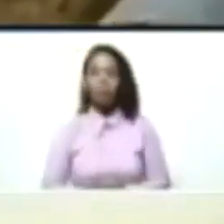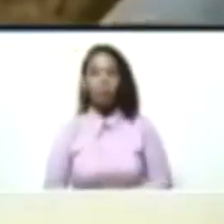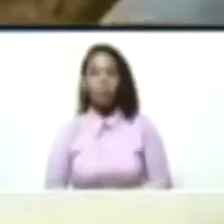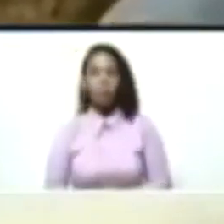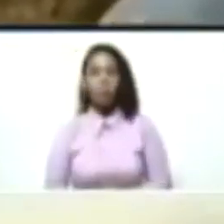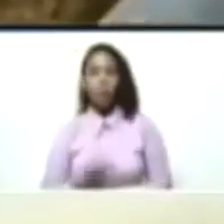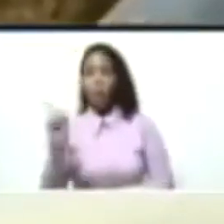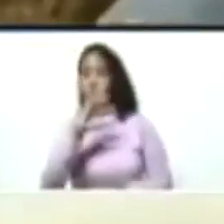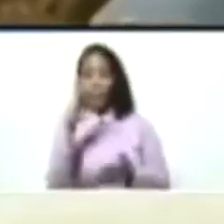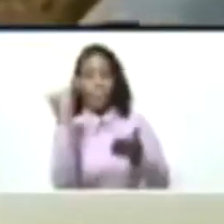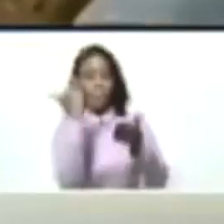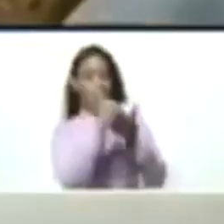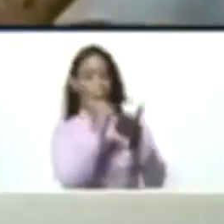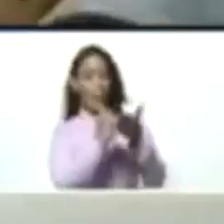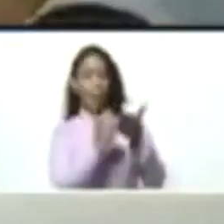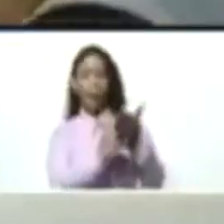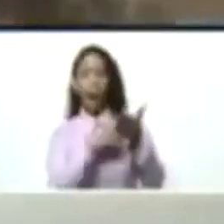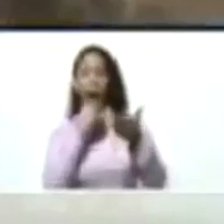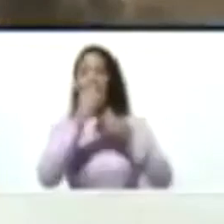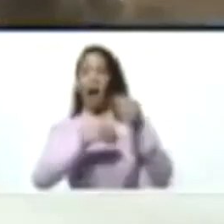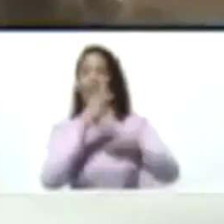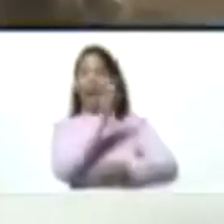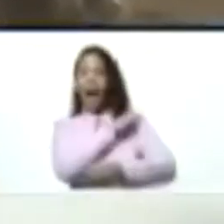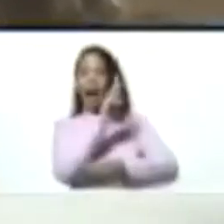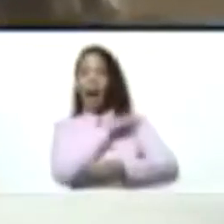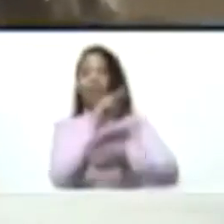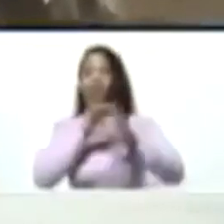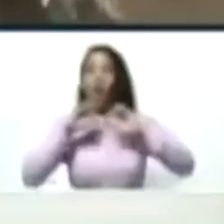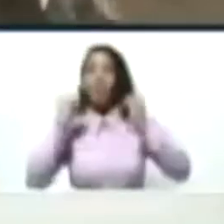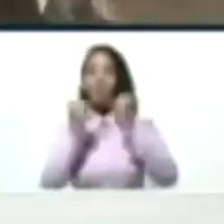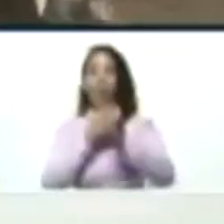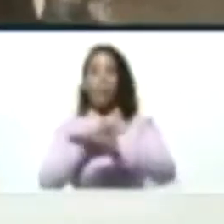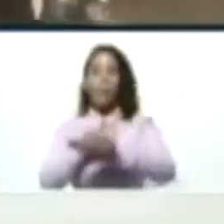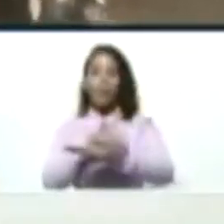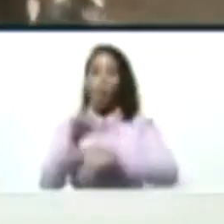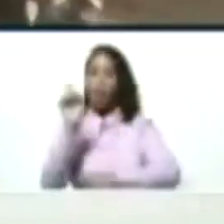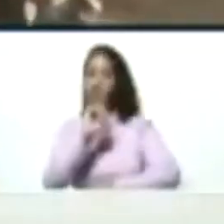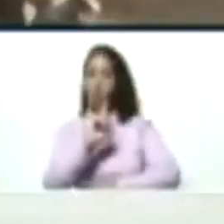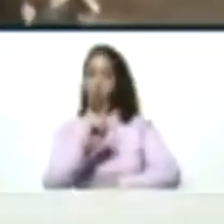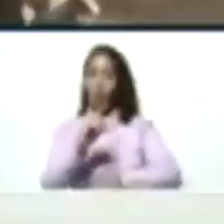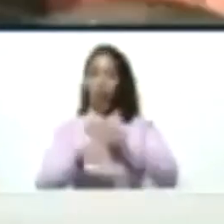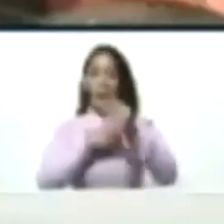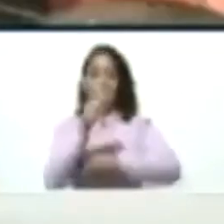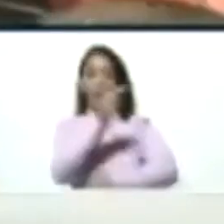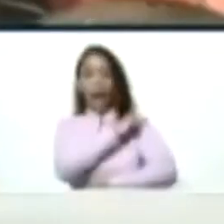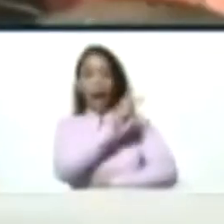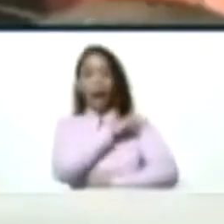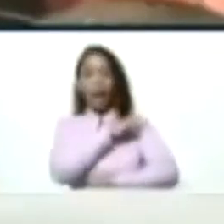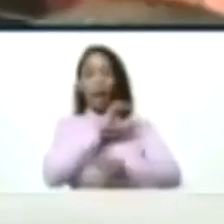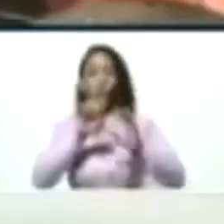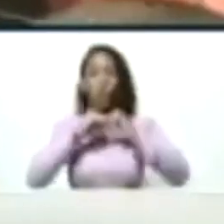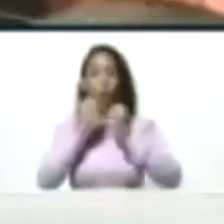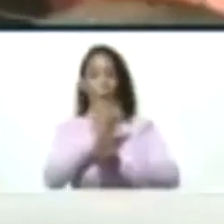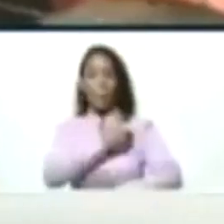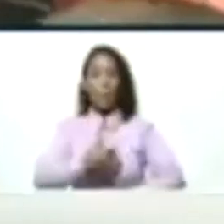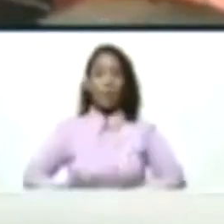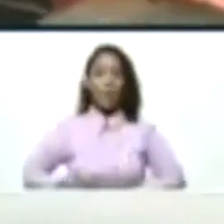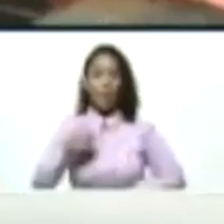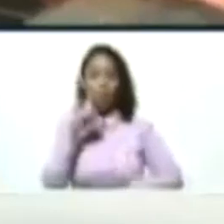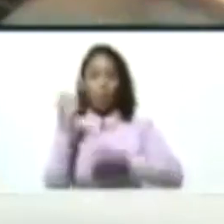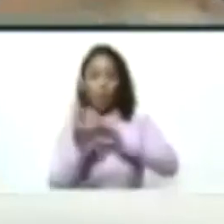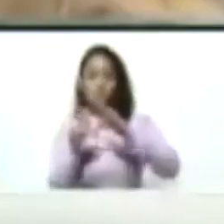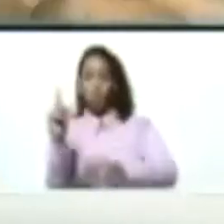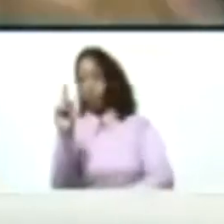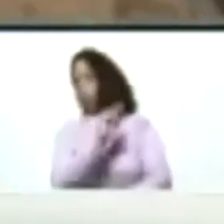No es la agenda que le hace el jefe del despacho al ministro, o le hace el jefe del despacho al presidente de un instituto,